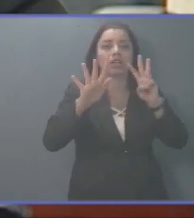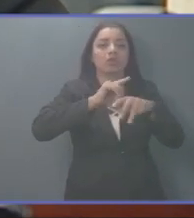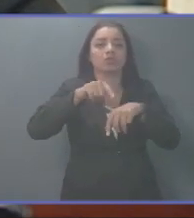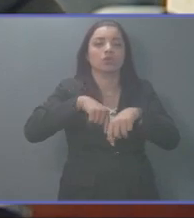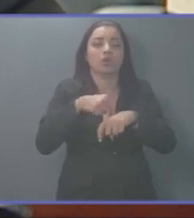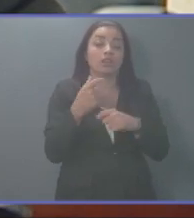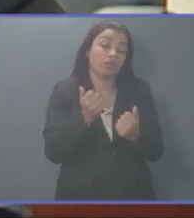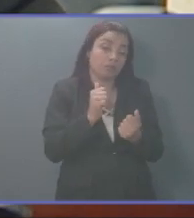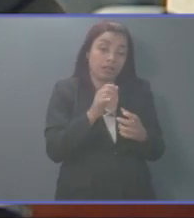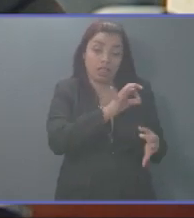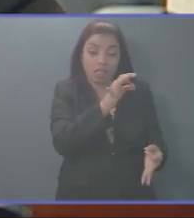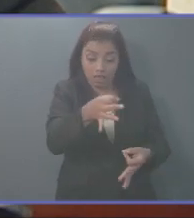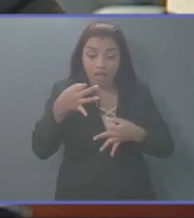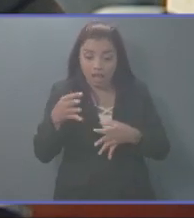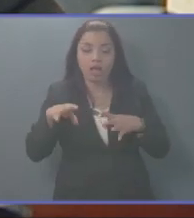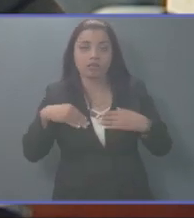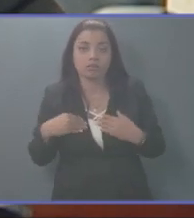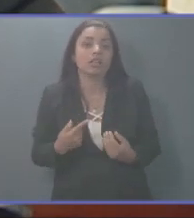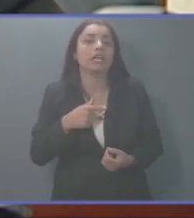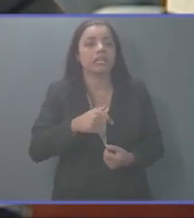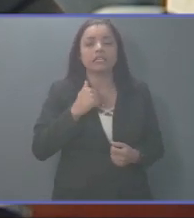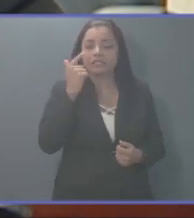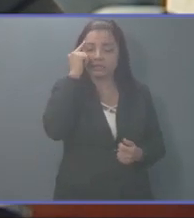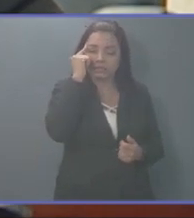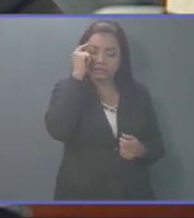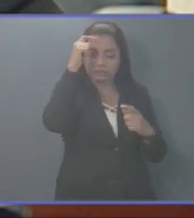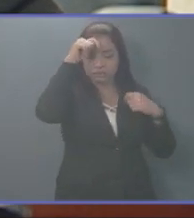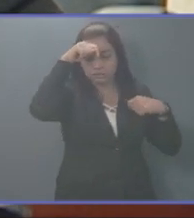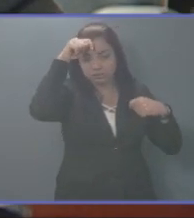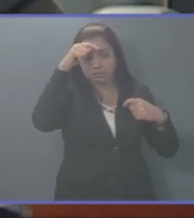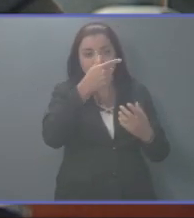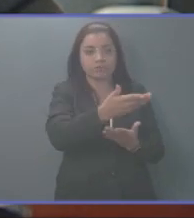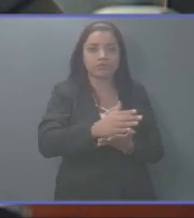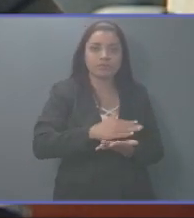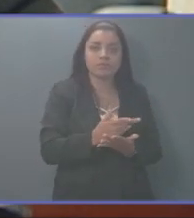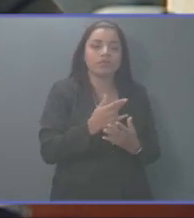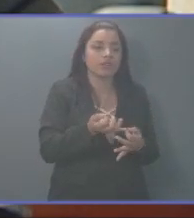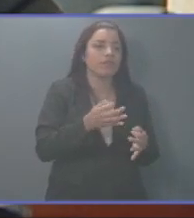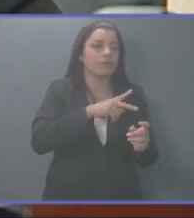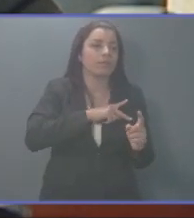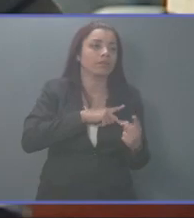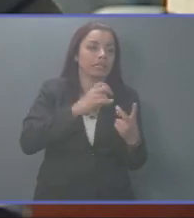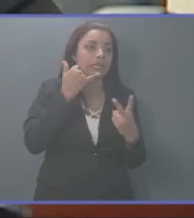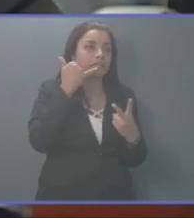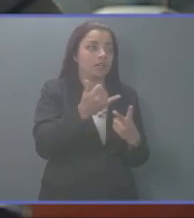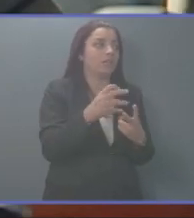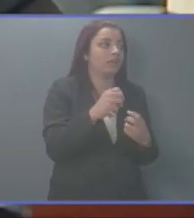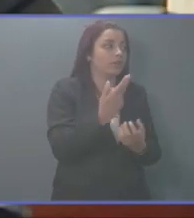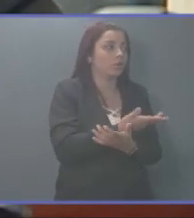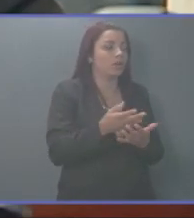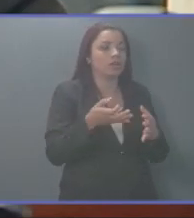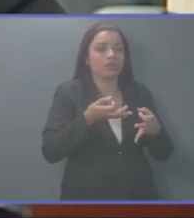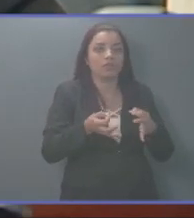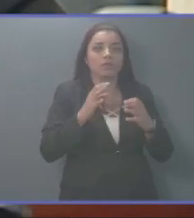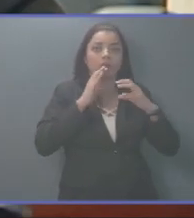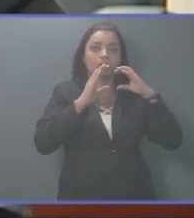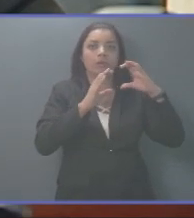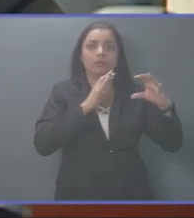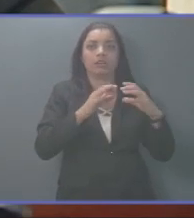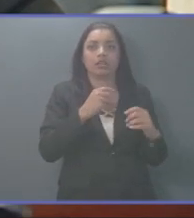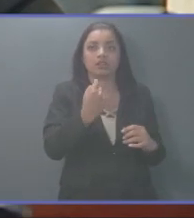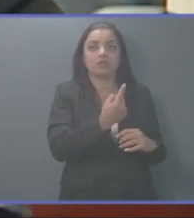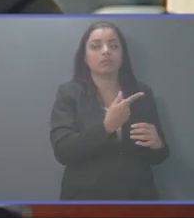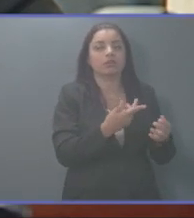admisión. El consentimiento informado sobre las medidas podrá ser otorgado de manera personal, telefónica o cualquier otro canal de comunicación de la